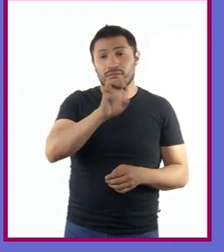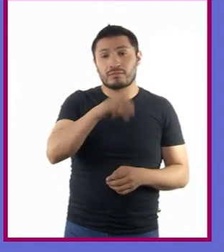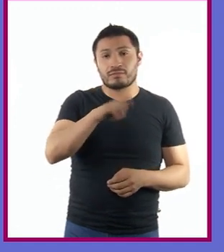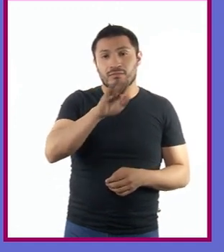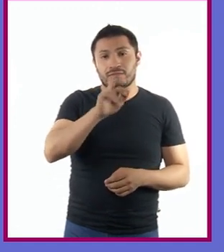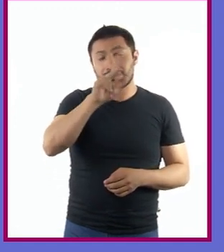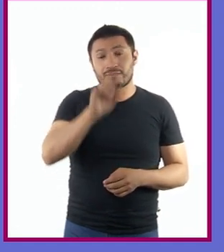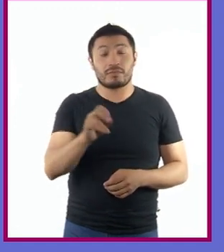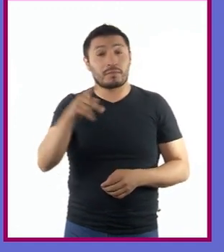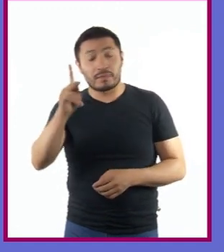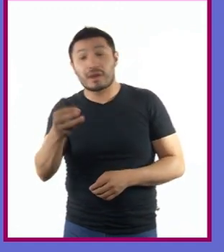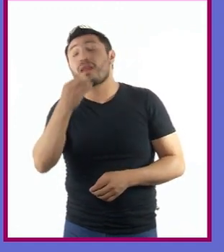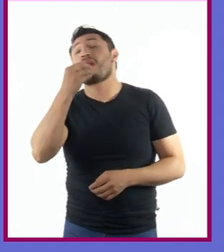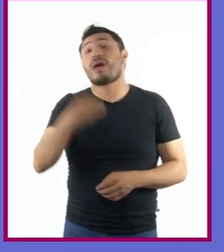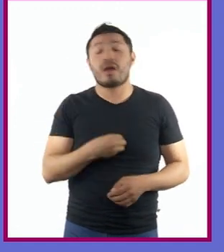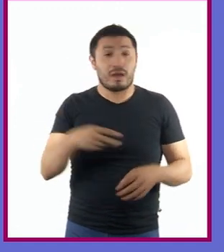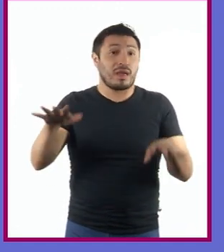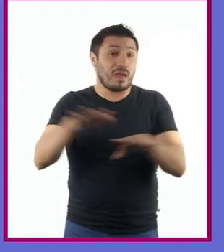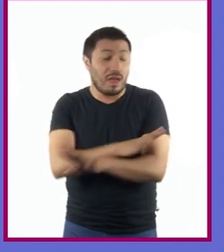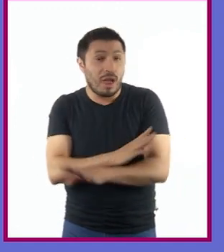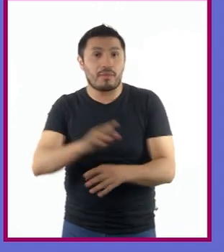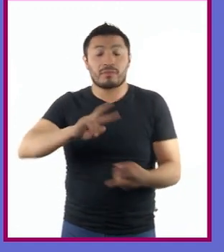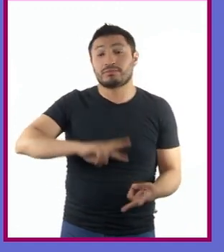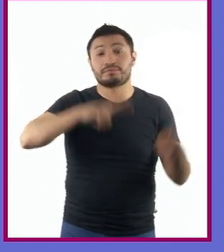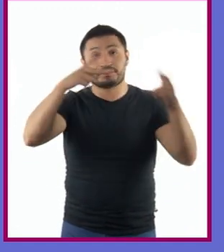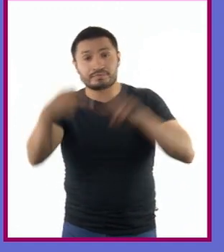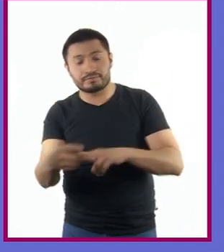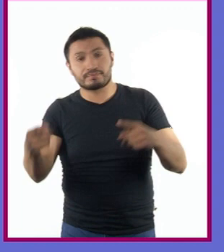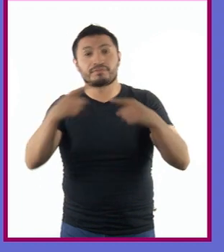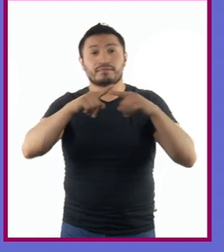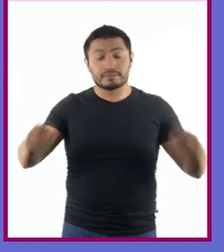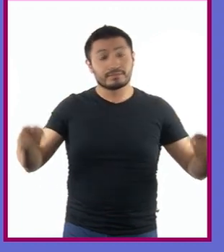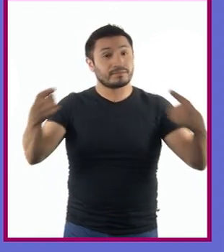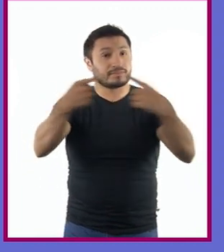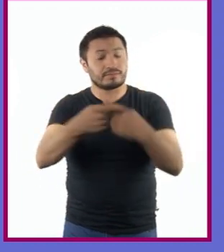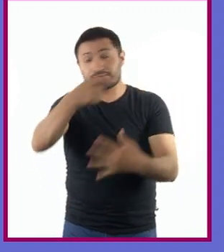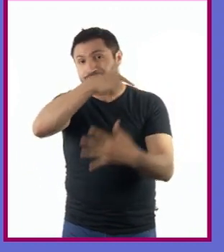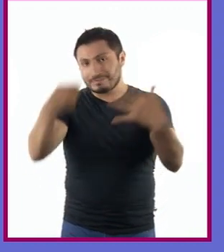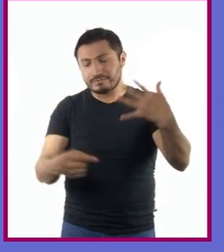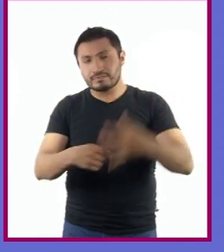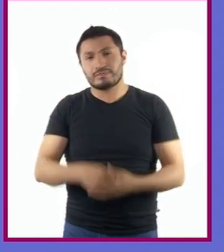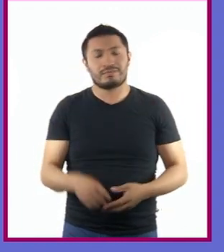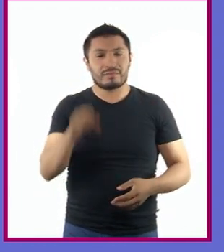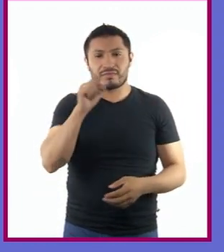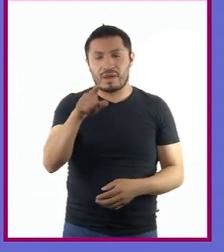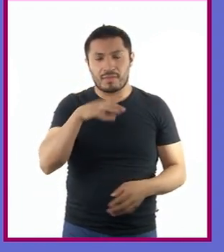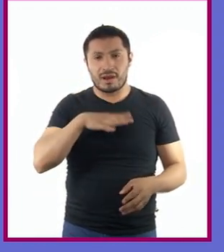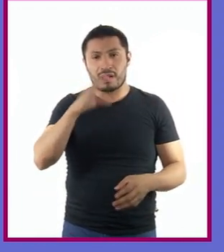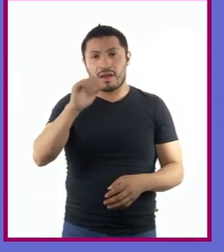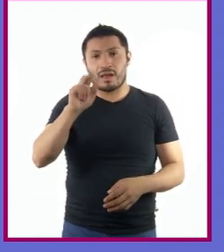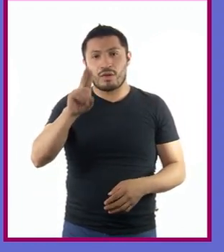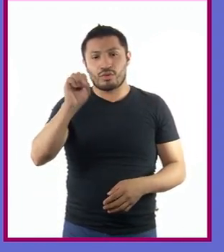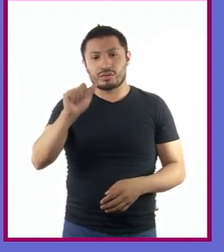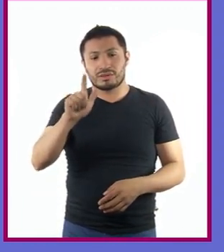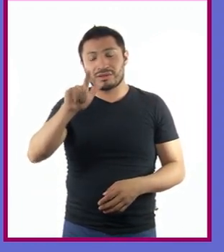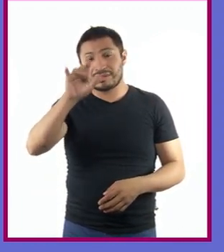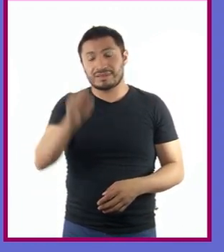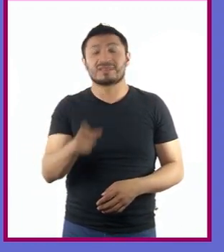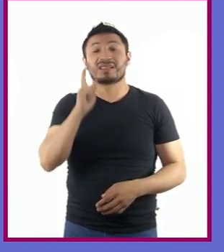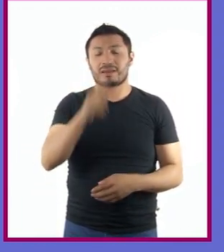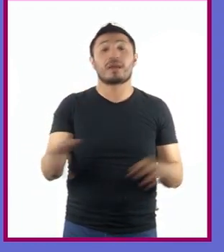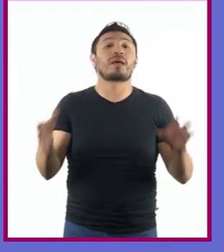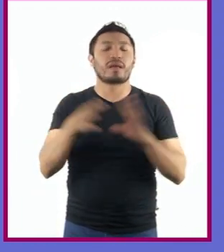obstante, aunque, en cambio, por el contrario, etc. También hay conectores causales, los cuales se usan para explicar